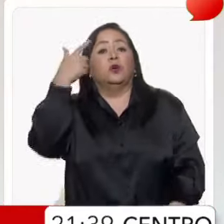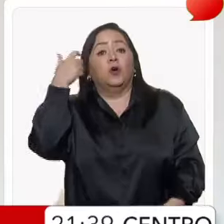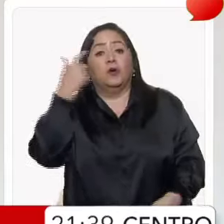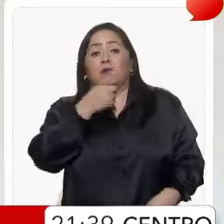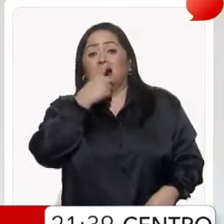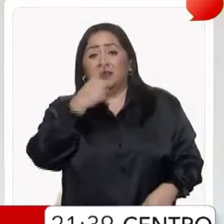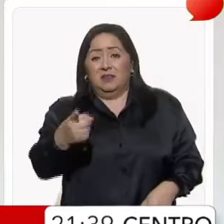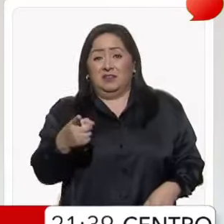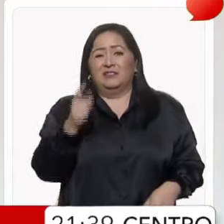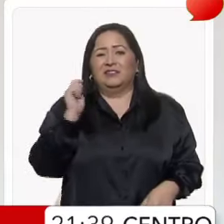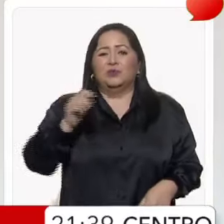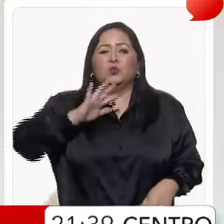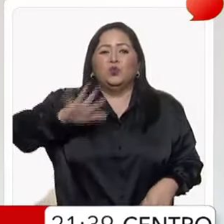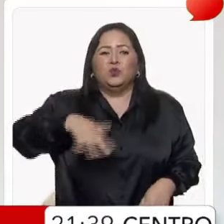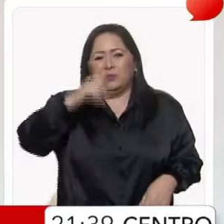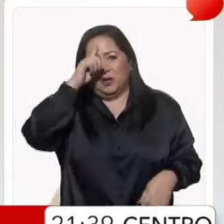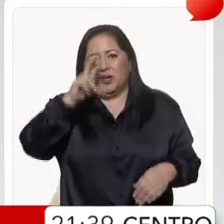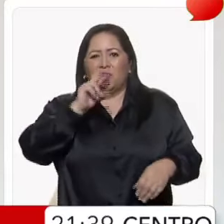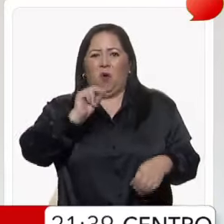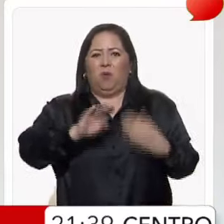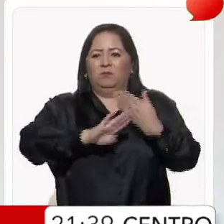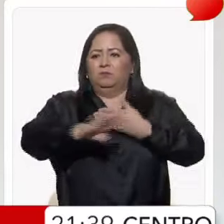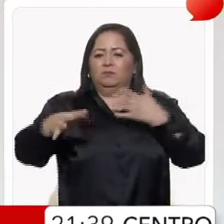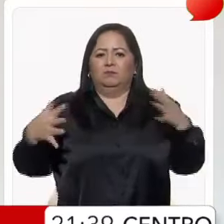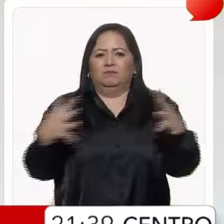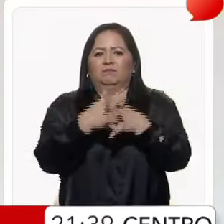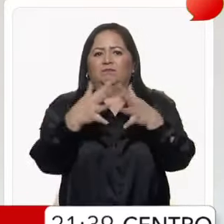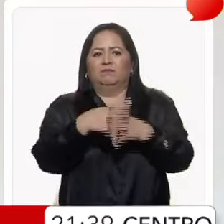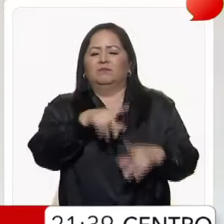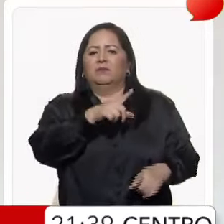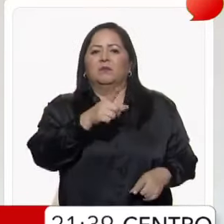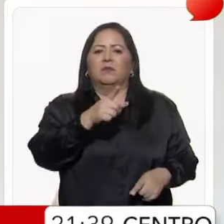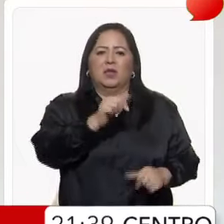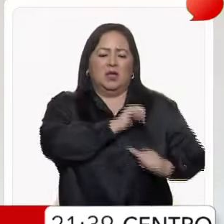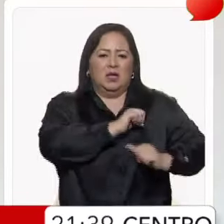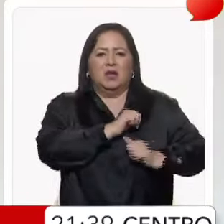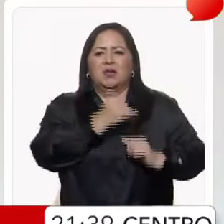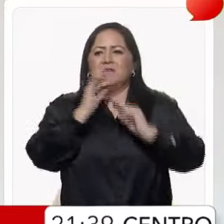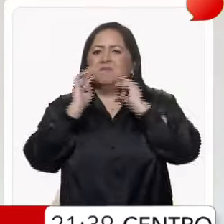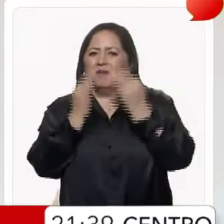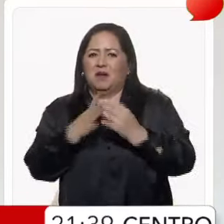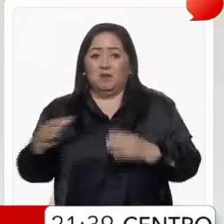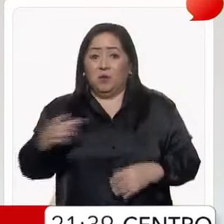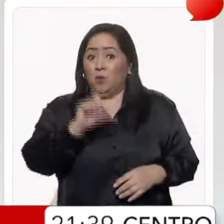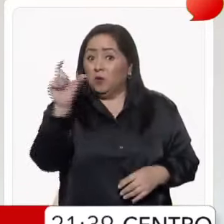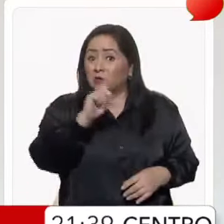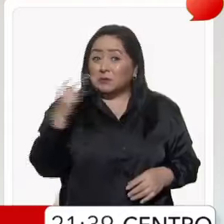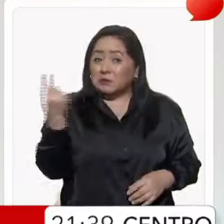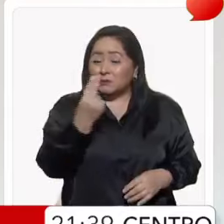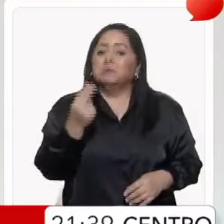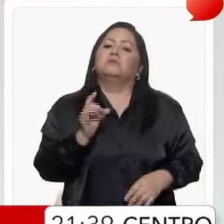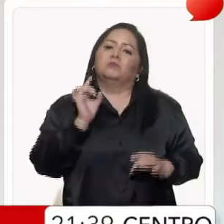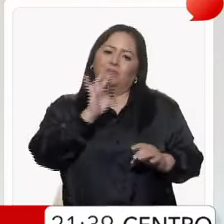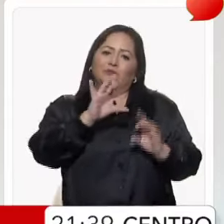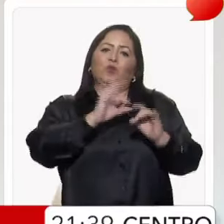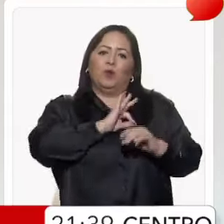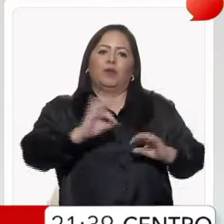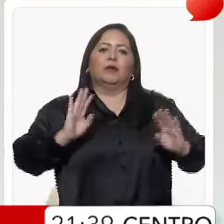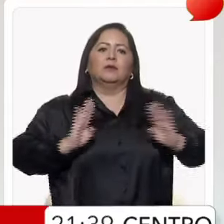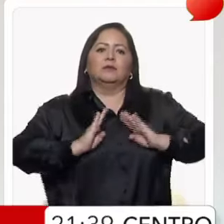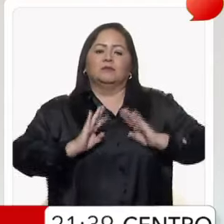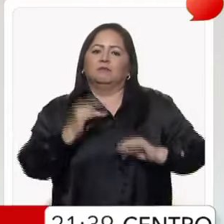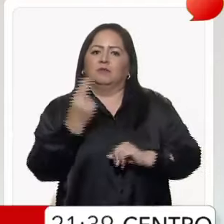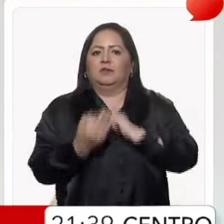Gálvez dijo que su estrategia busca evitar enfrentamientos del ejército con delincuentes, aunque cuando sea necesario, los militares tendrían